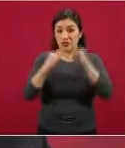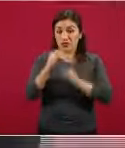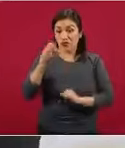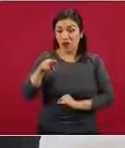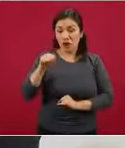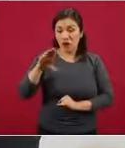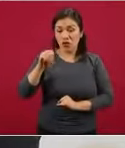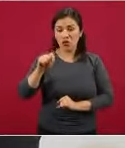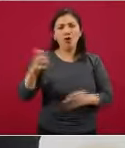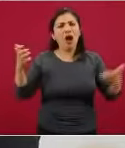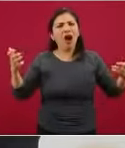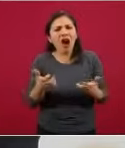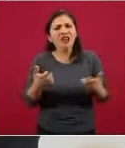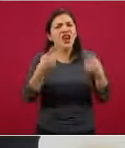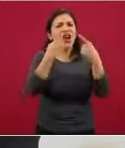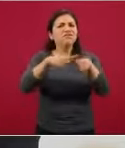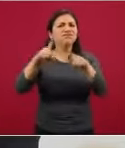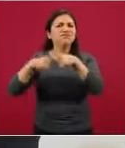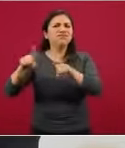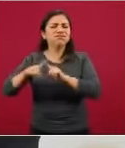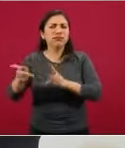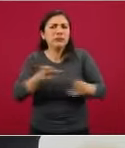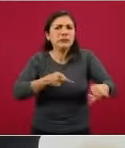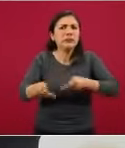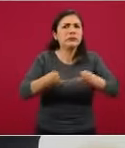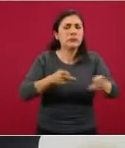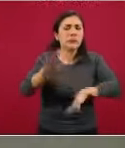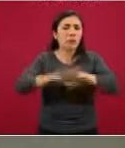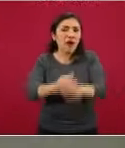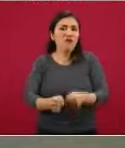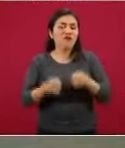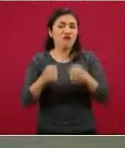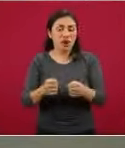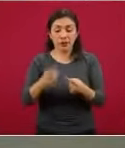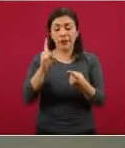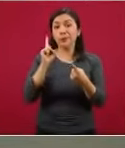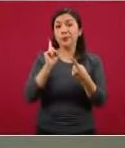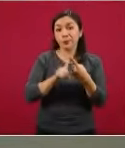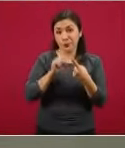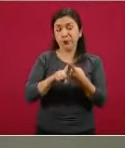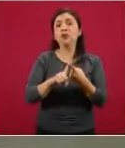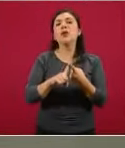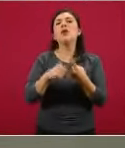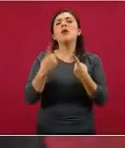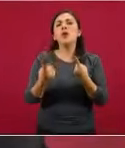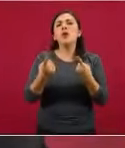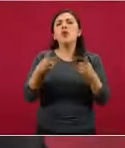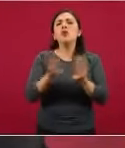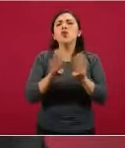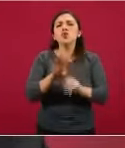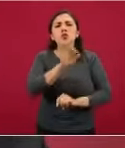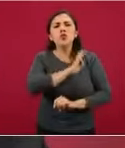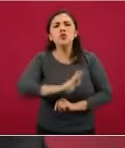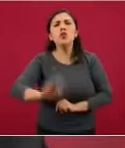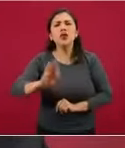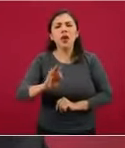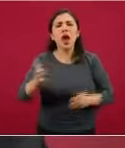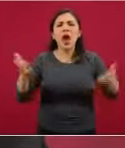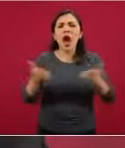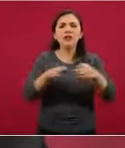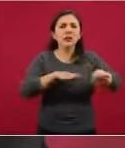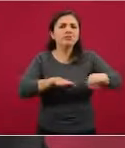ha desarrollado varias fortalezas. Una fortaleza en términos de poder